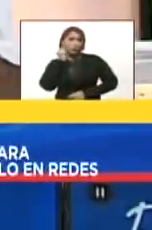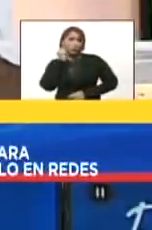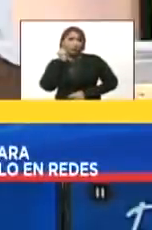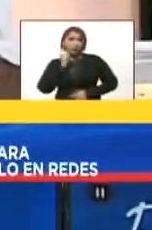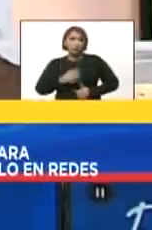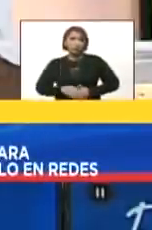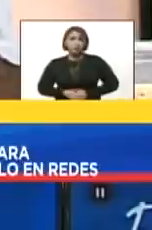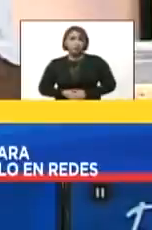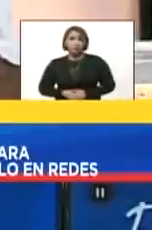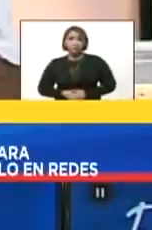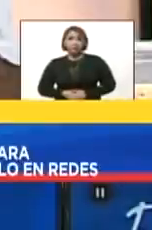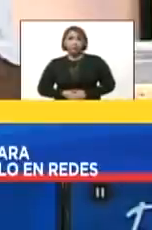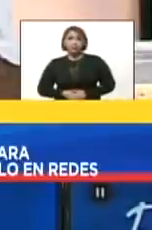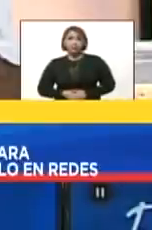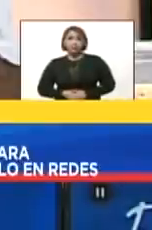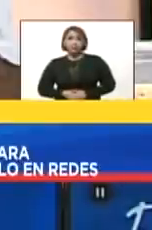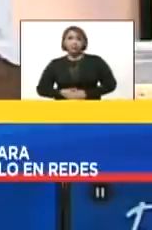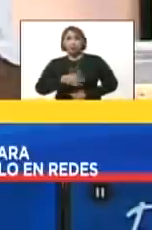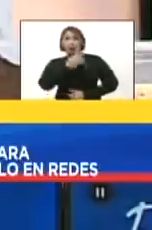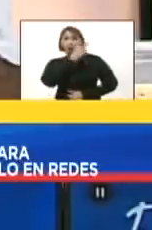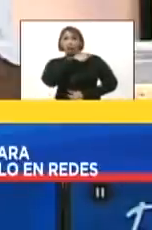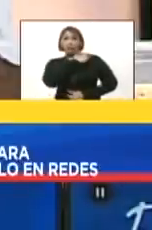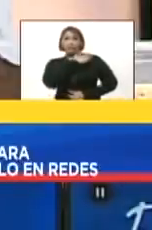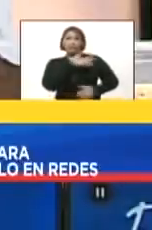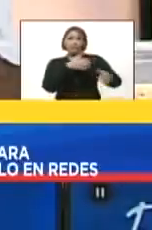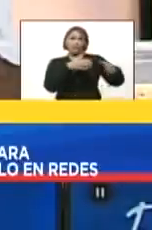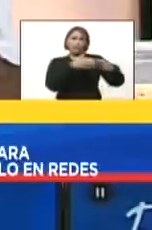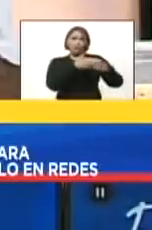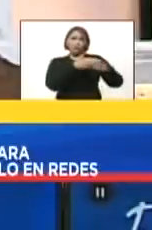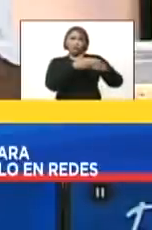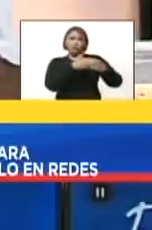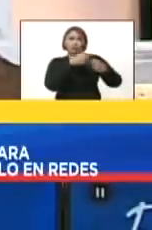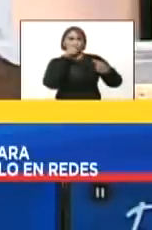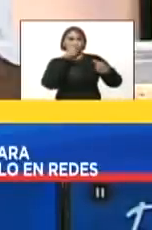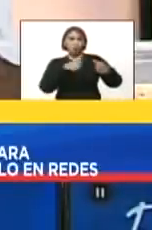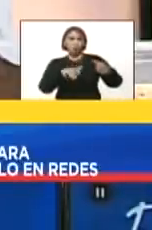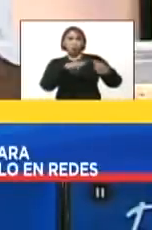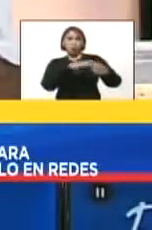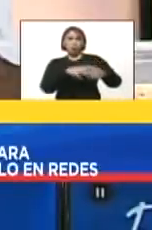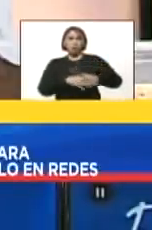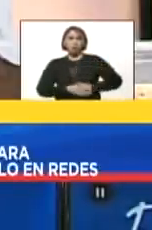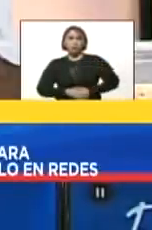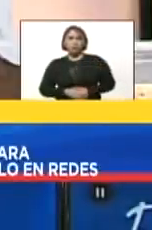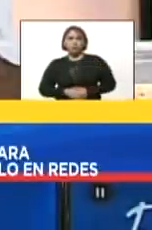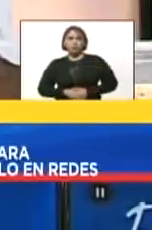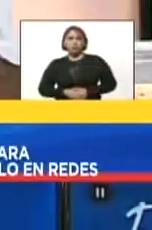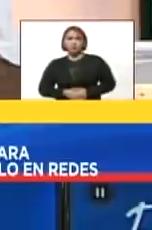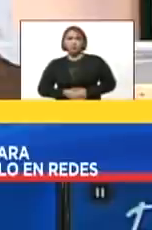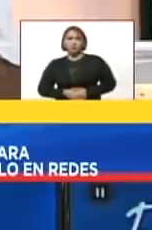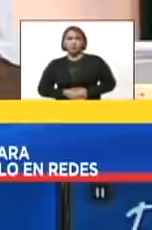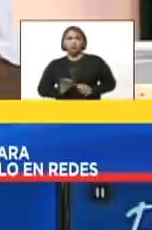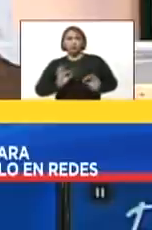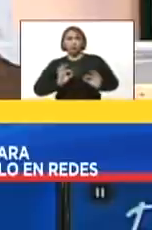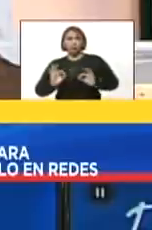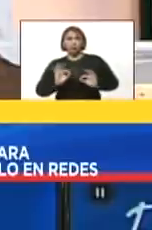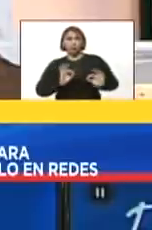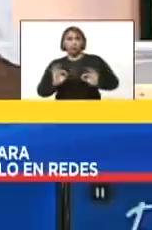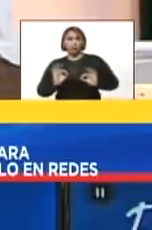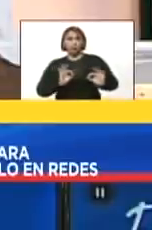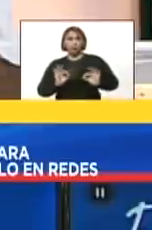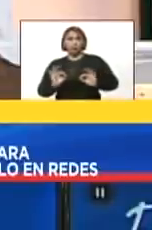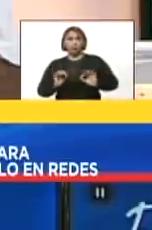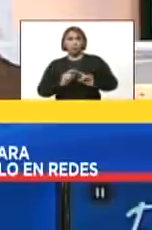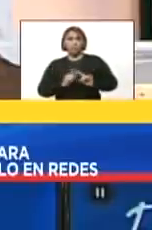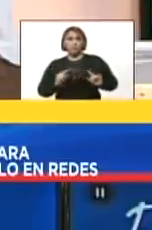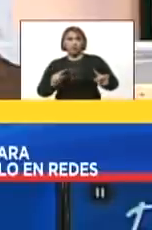Y el piache de su pueblo le está preparando